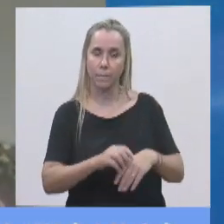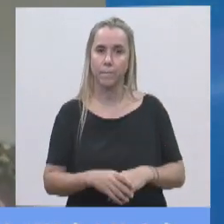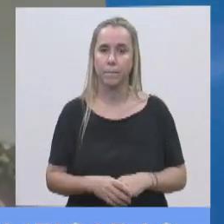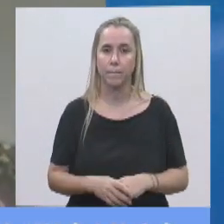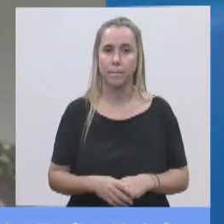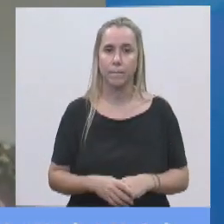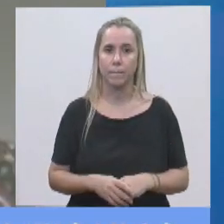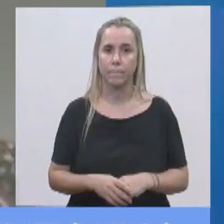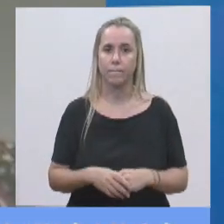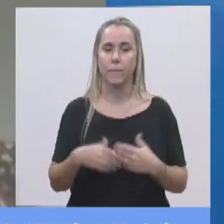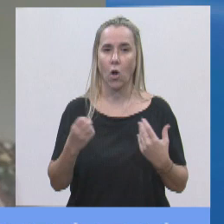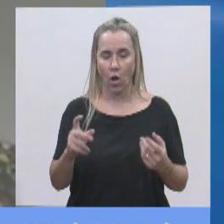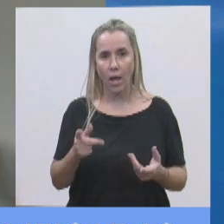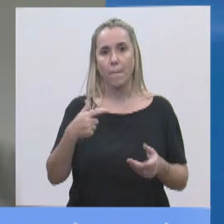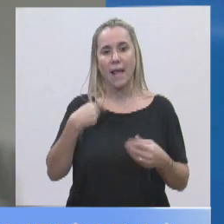favor.